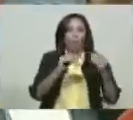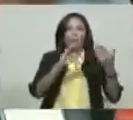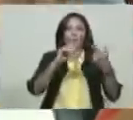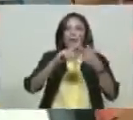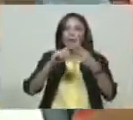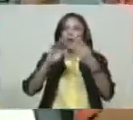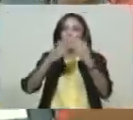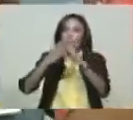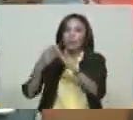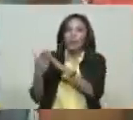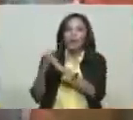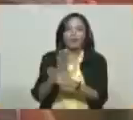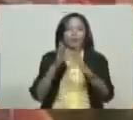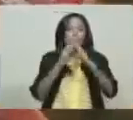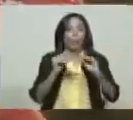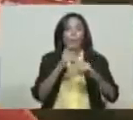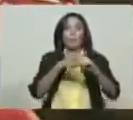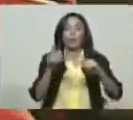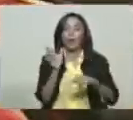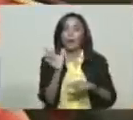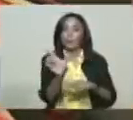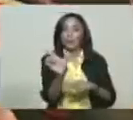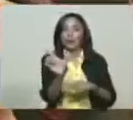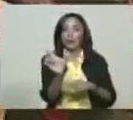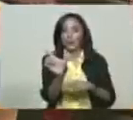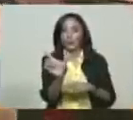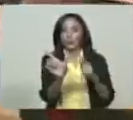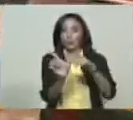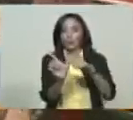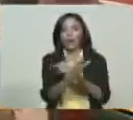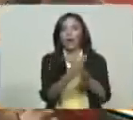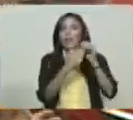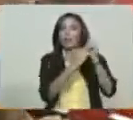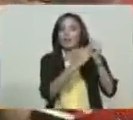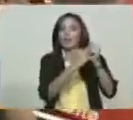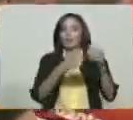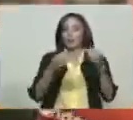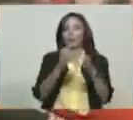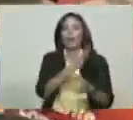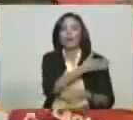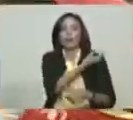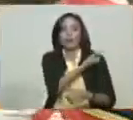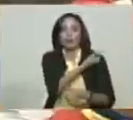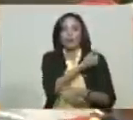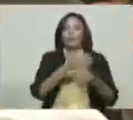en el partido en el eje, en el partido como rector.